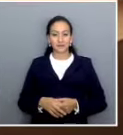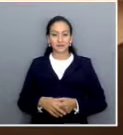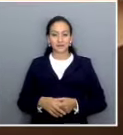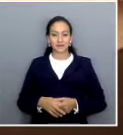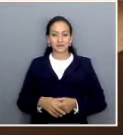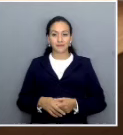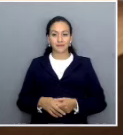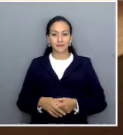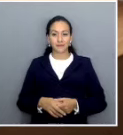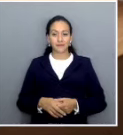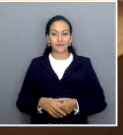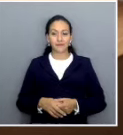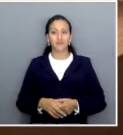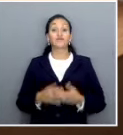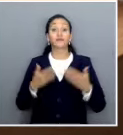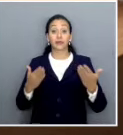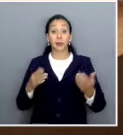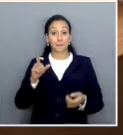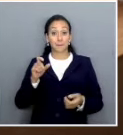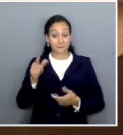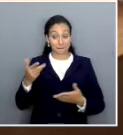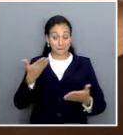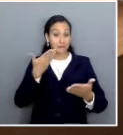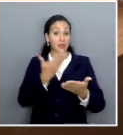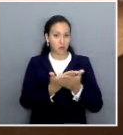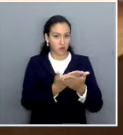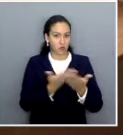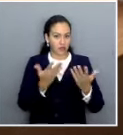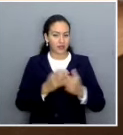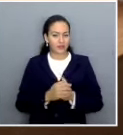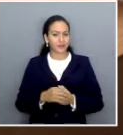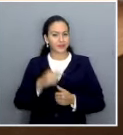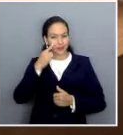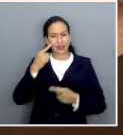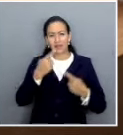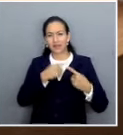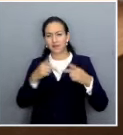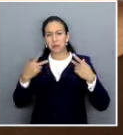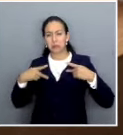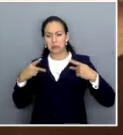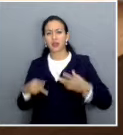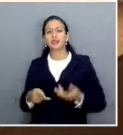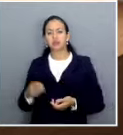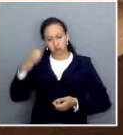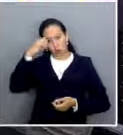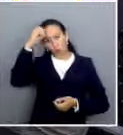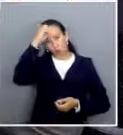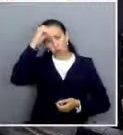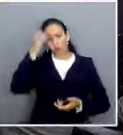Y sobre esta iniciativa, diversas personalidades expresaron su punto de vista al respecto.